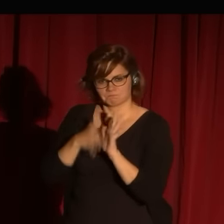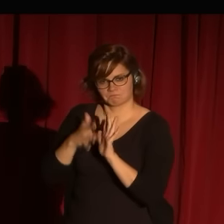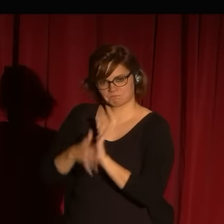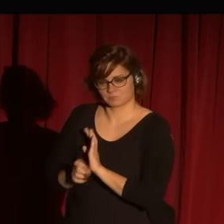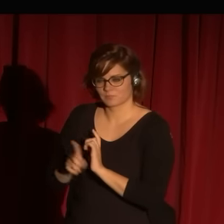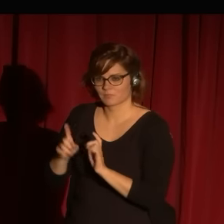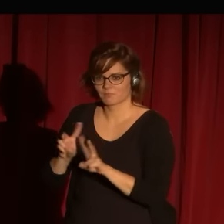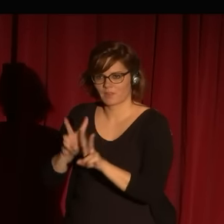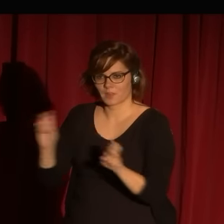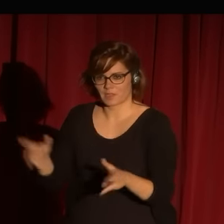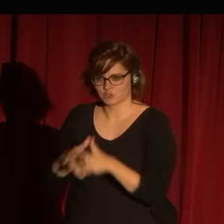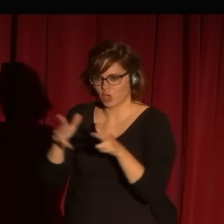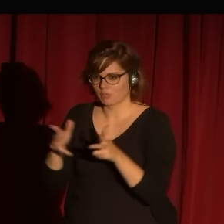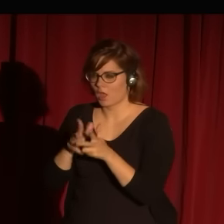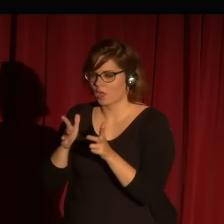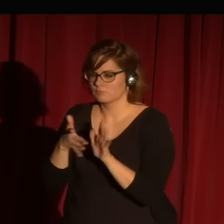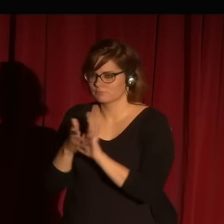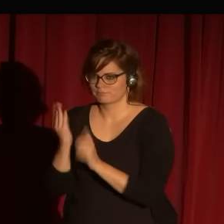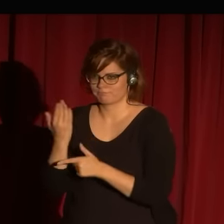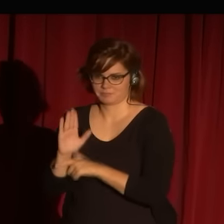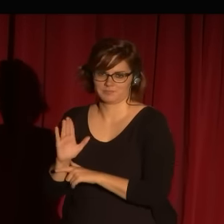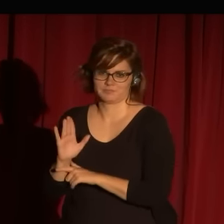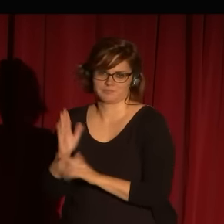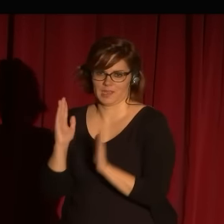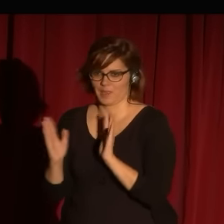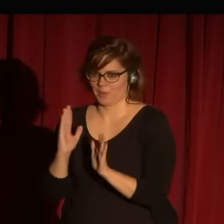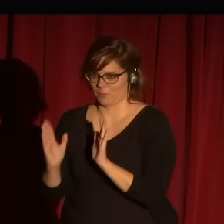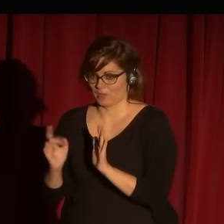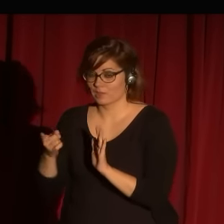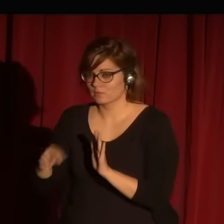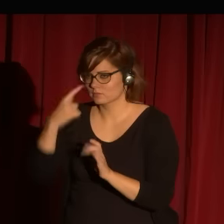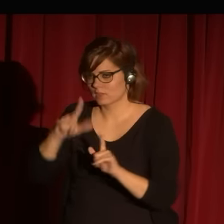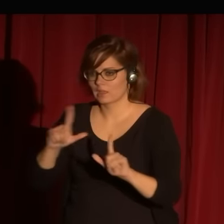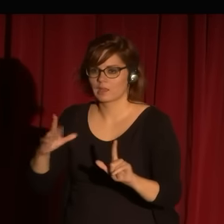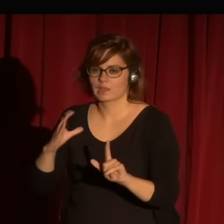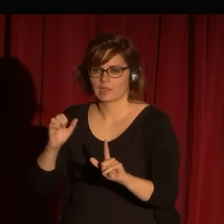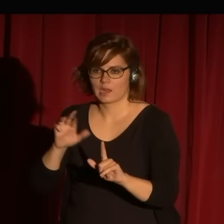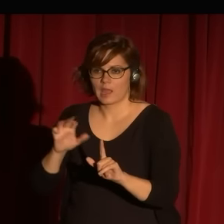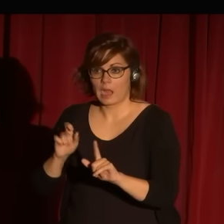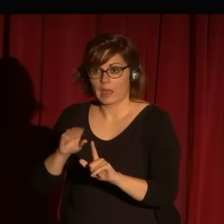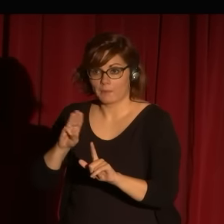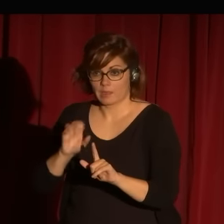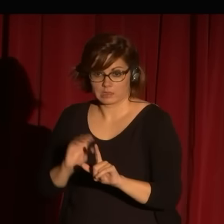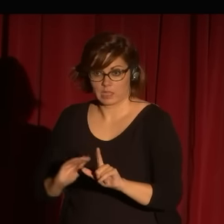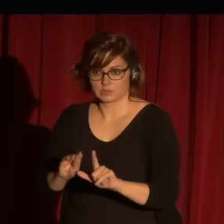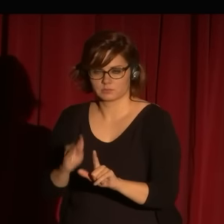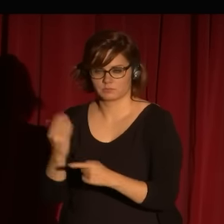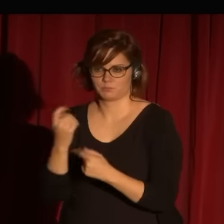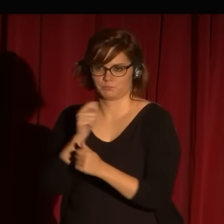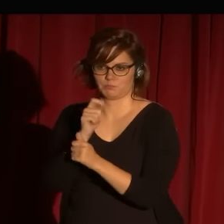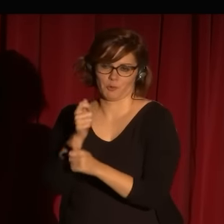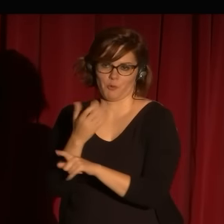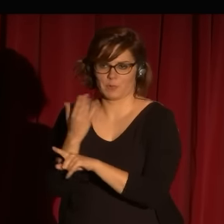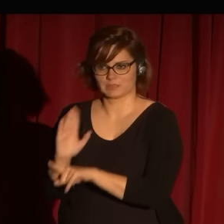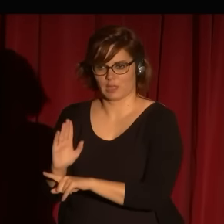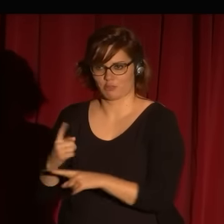Insisto que es que Define mucho la identidad de la época y hay que entender que los cuadros de Clara pater son presentaciones de